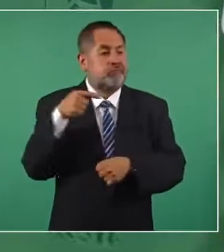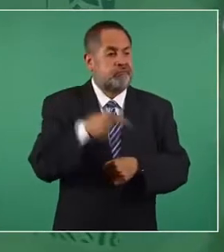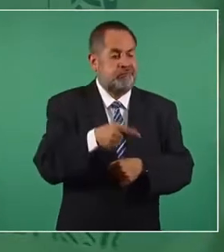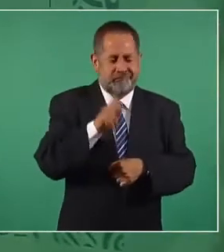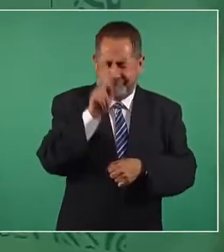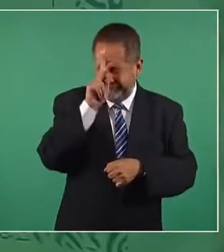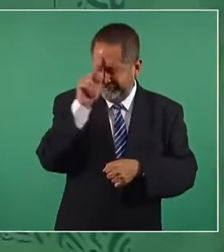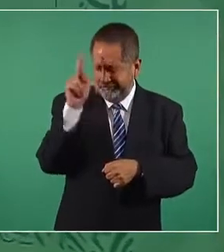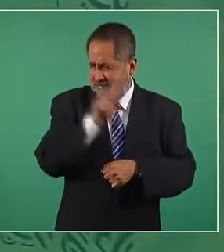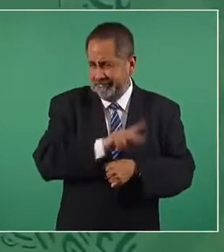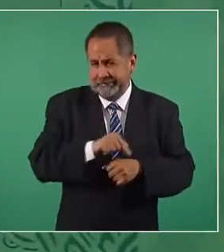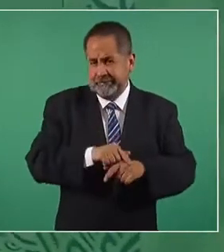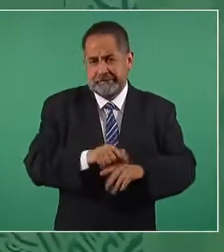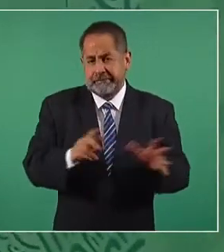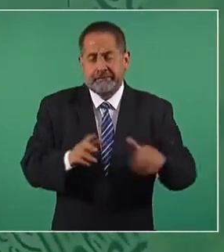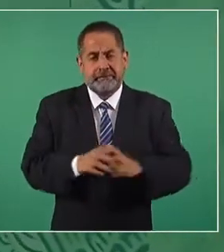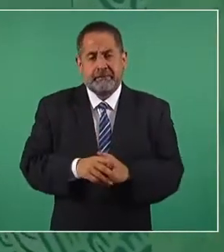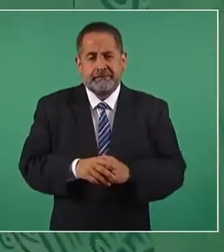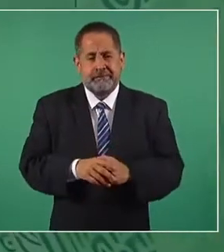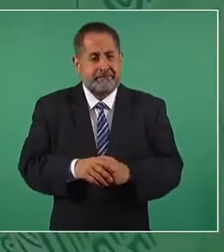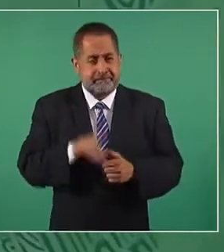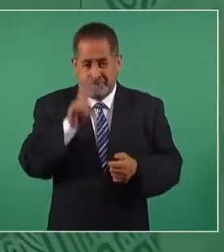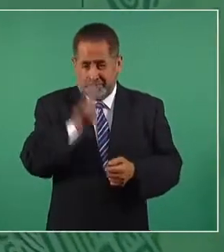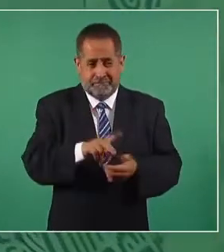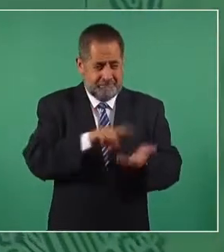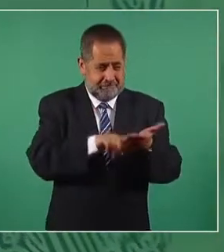tradicionales, con un daño